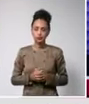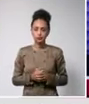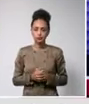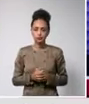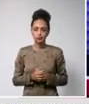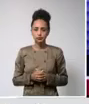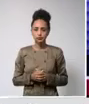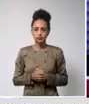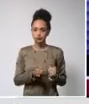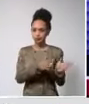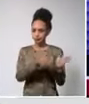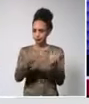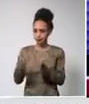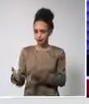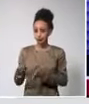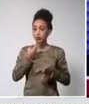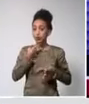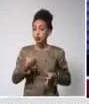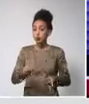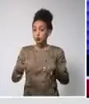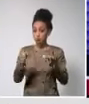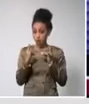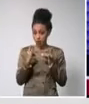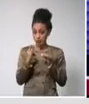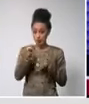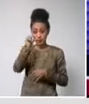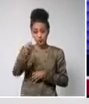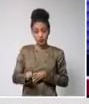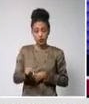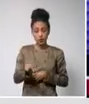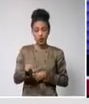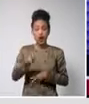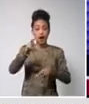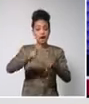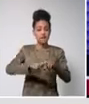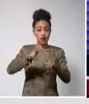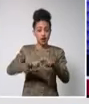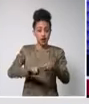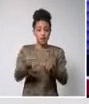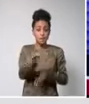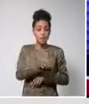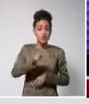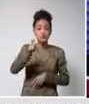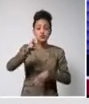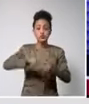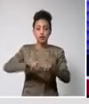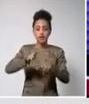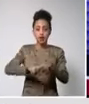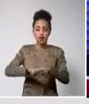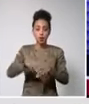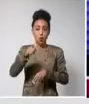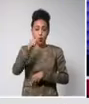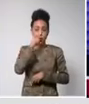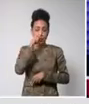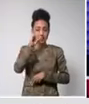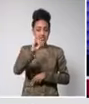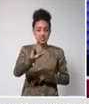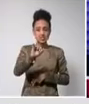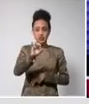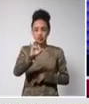Fallece en la provincia de La Habana, el municipio de Centro Habana, un paciente de 69 años de